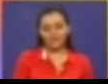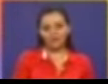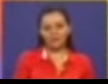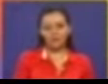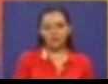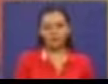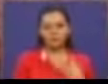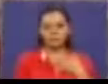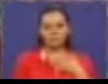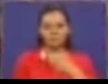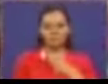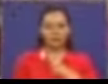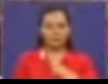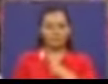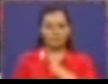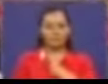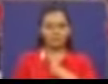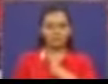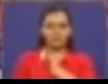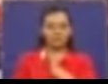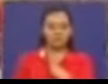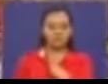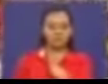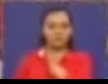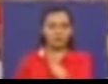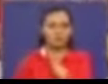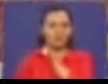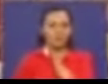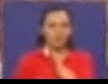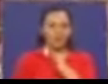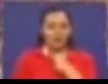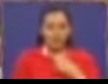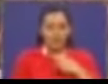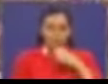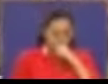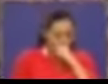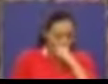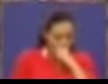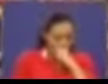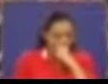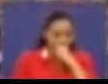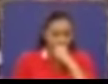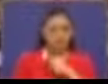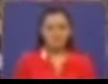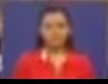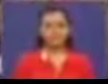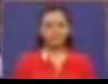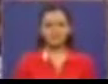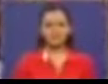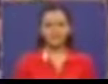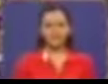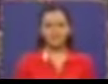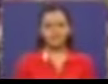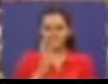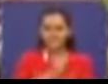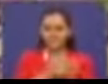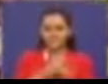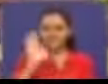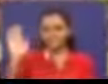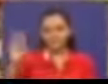hermosa de... Qué linda canción. Mis sueños, donde vi la